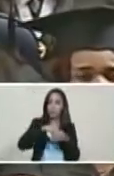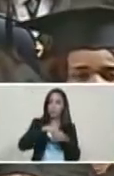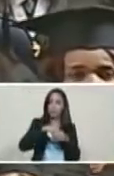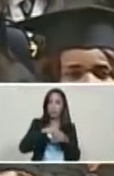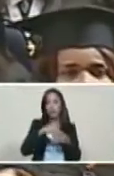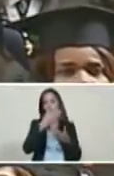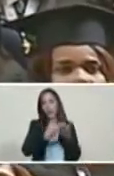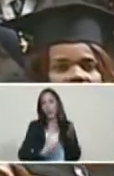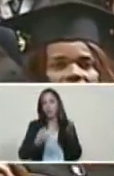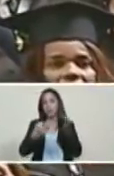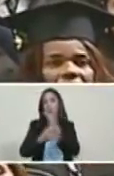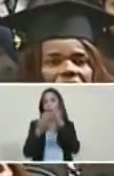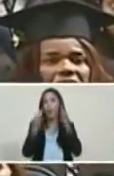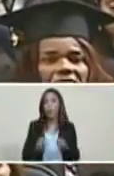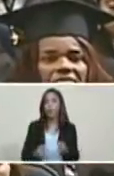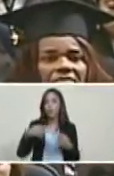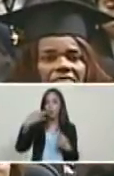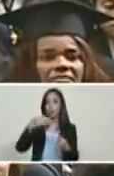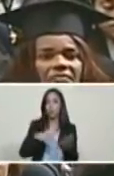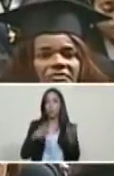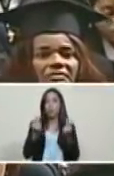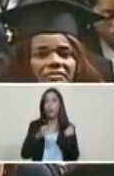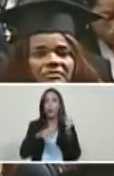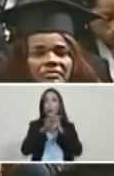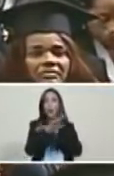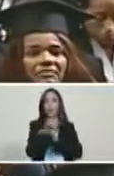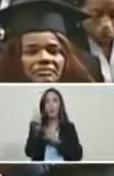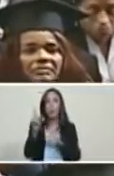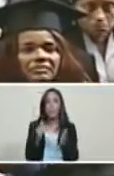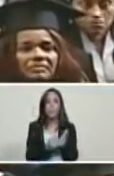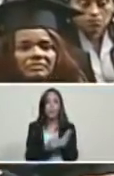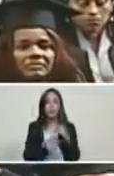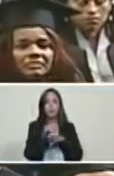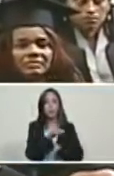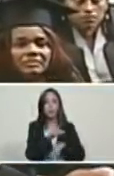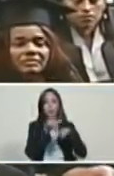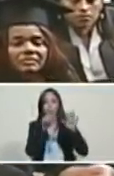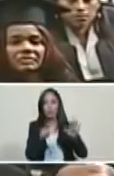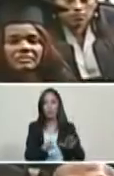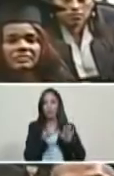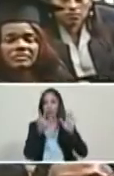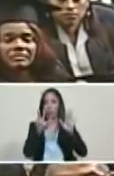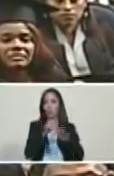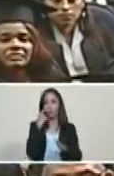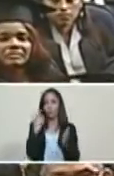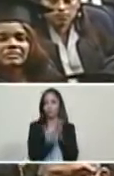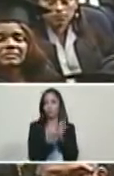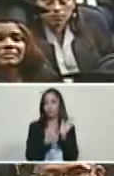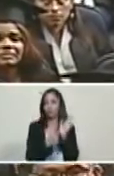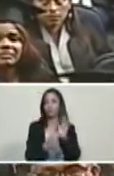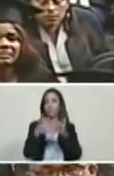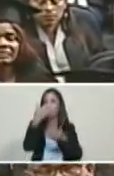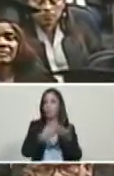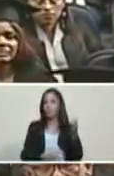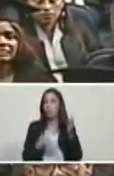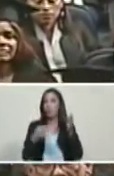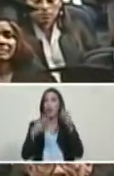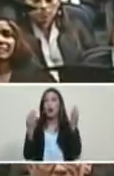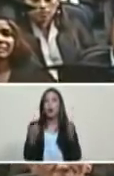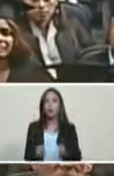resolución publicada en Gaceta Oficial número 41.168, luego de haber